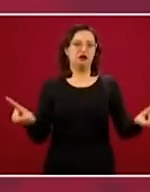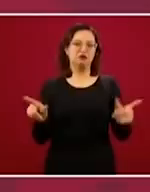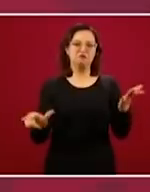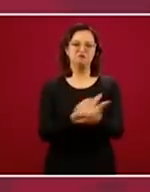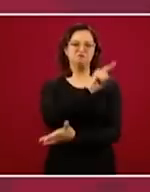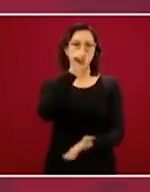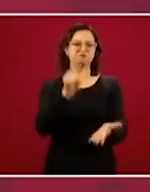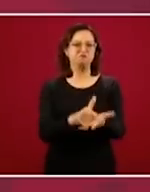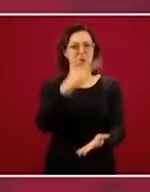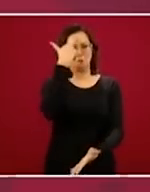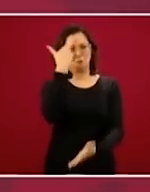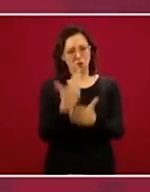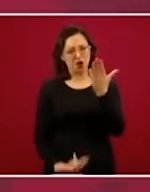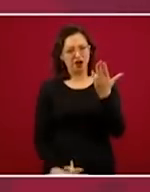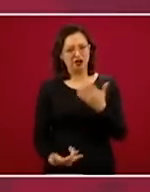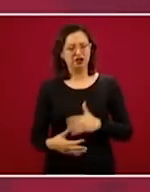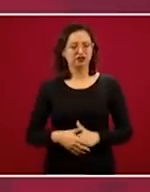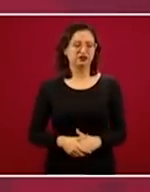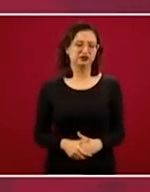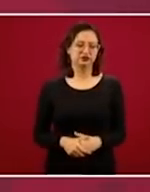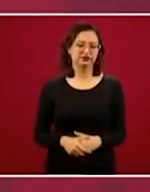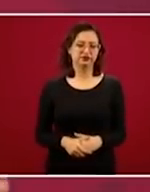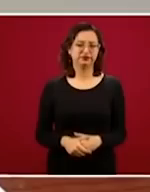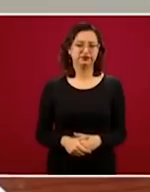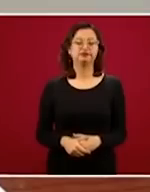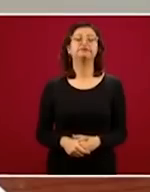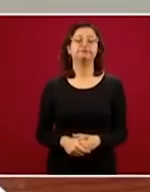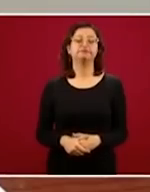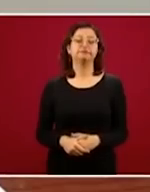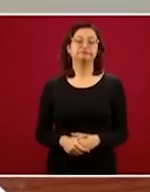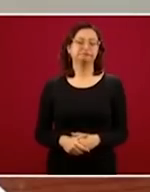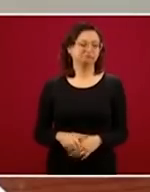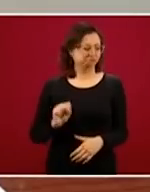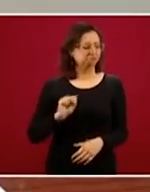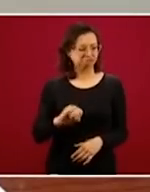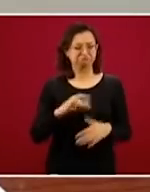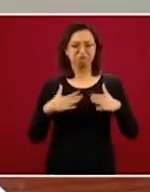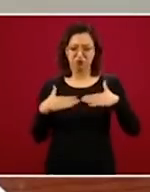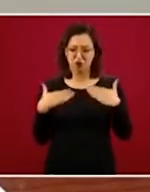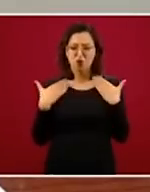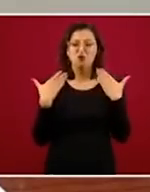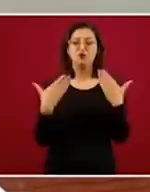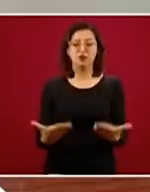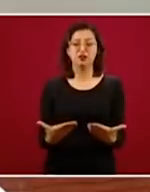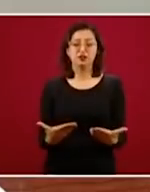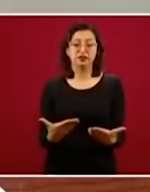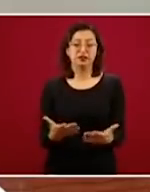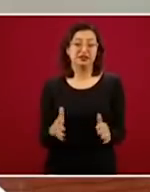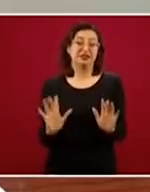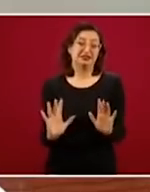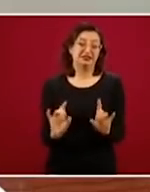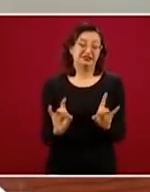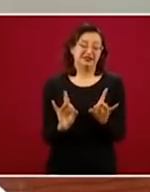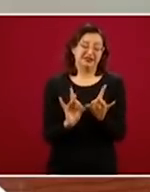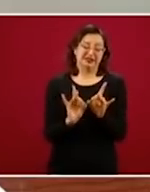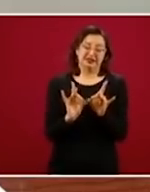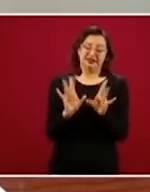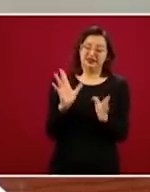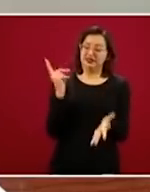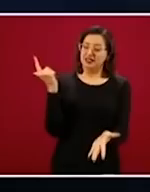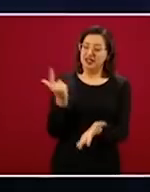chueco entonces tengo confianza de que a pesar de la gravedad